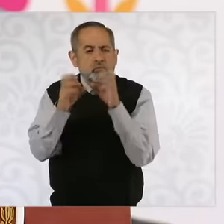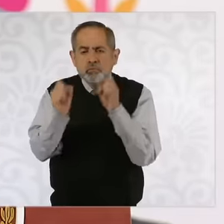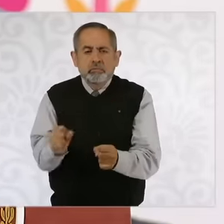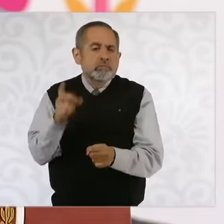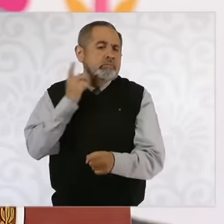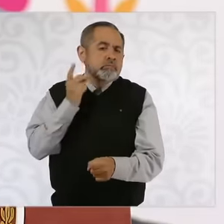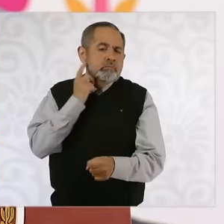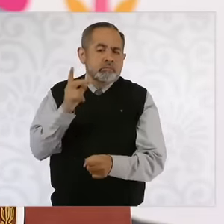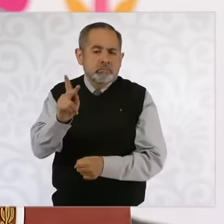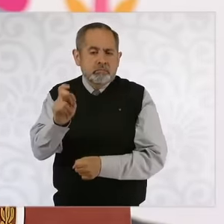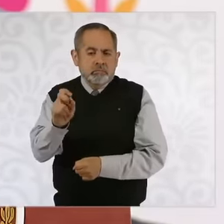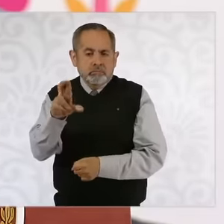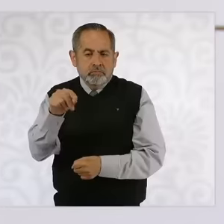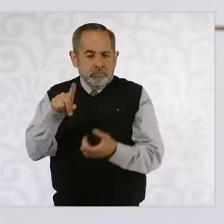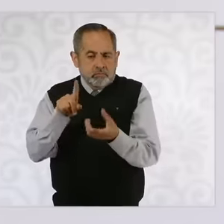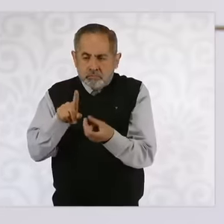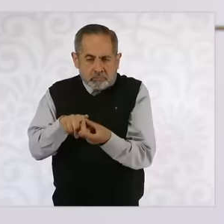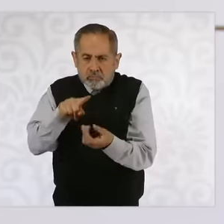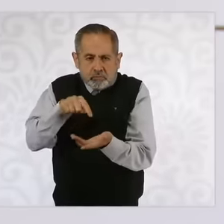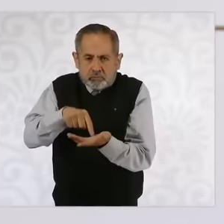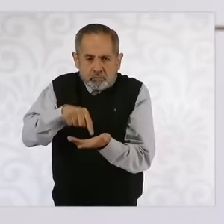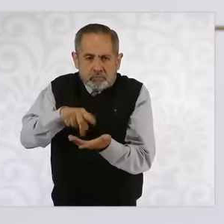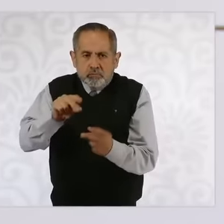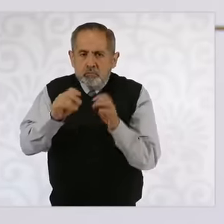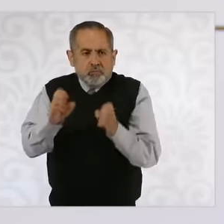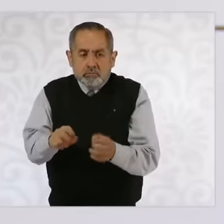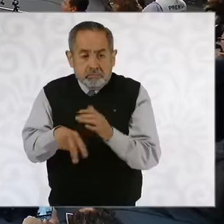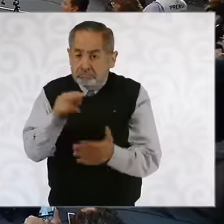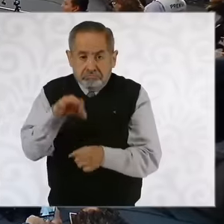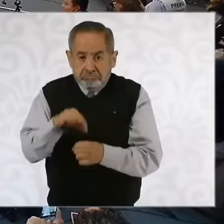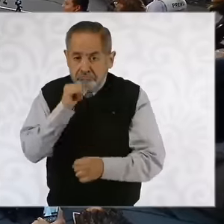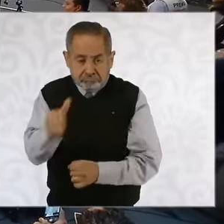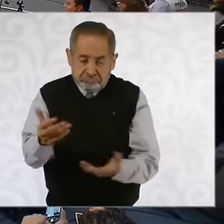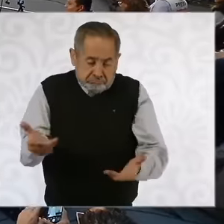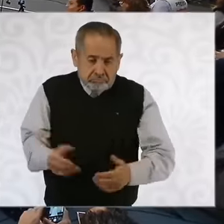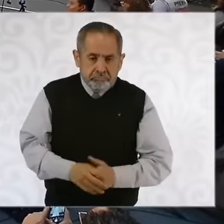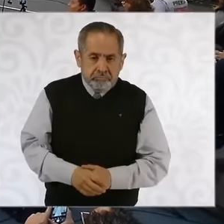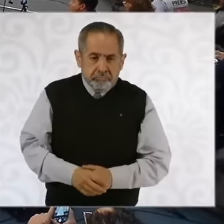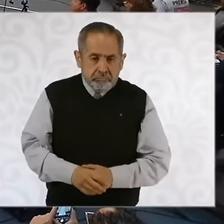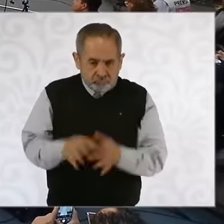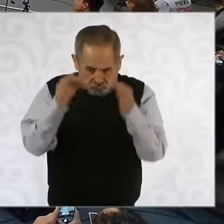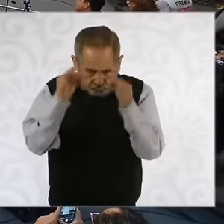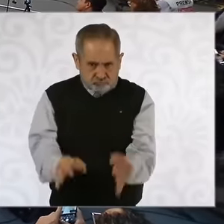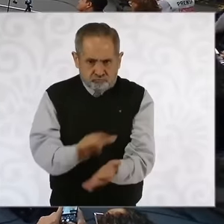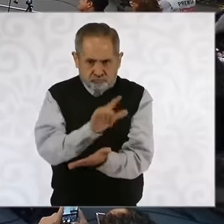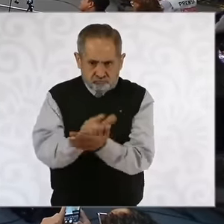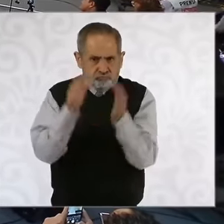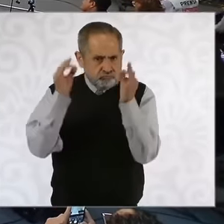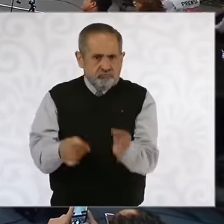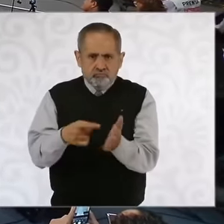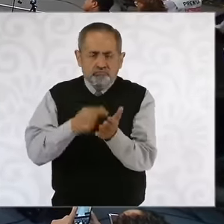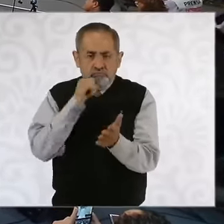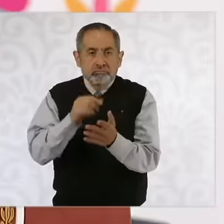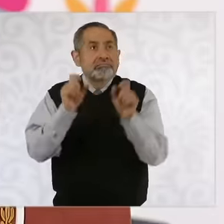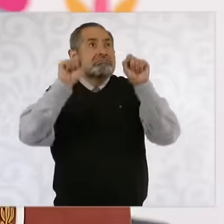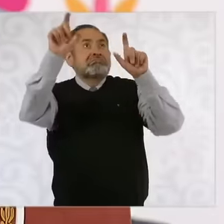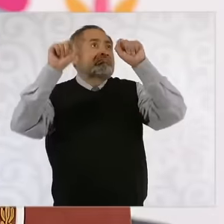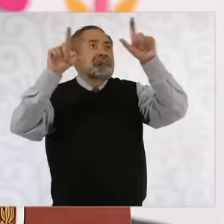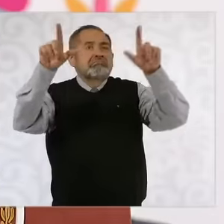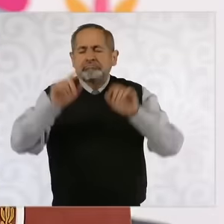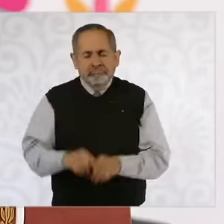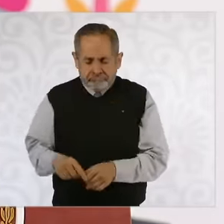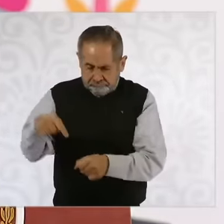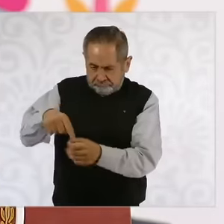del diputado Pedro Haces. Ok. Es lo que es legal, vale. Más allá de las